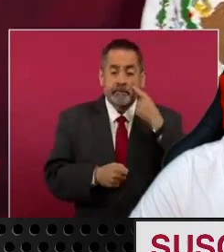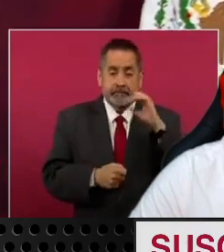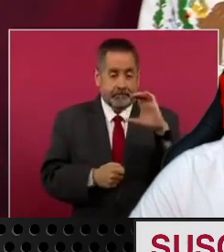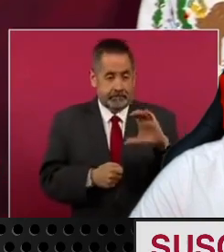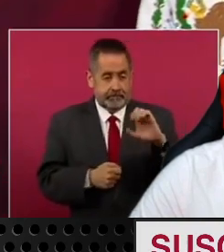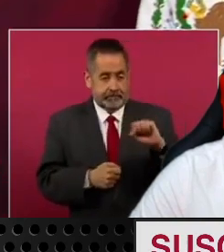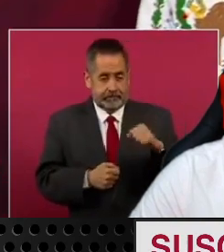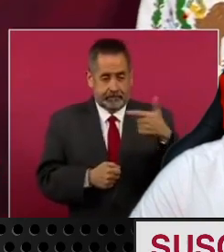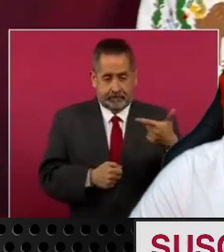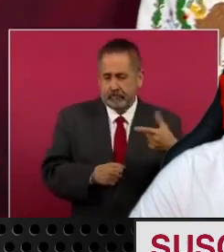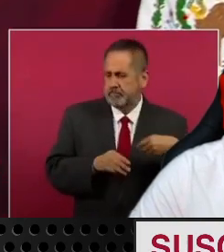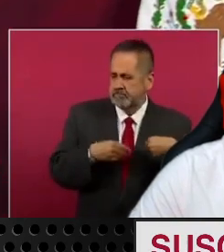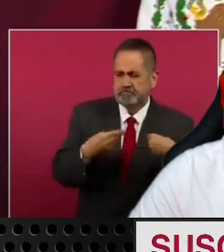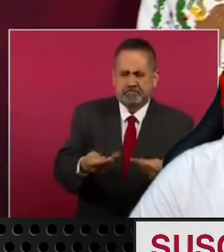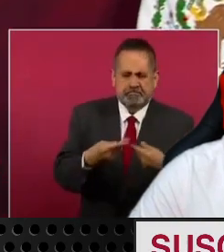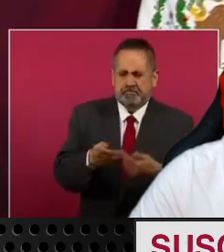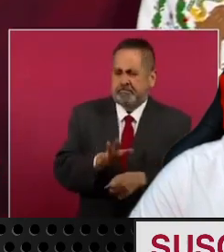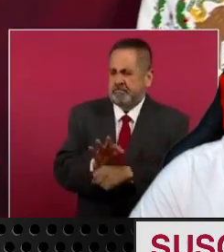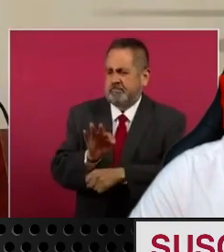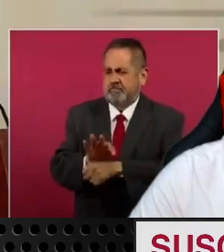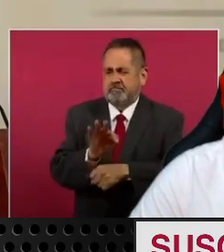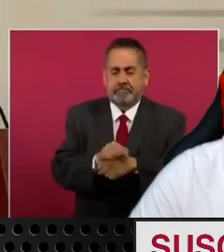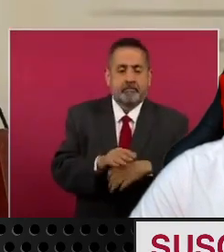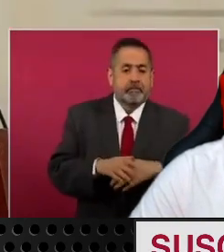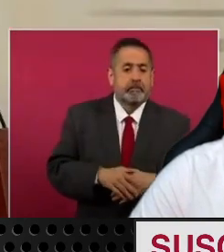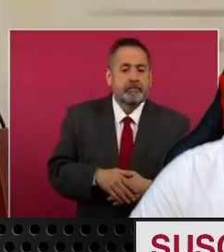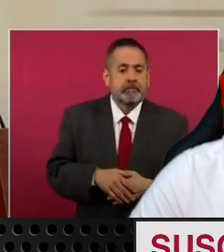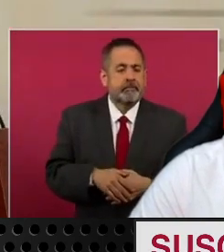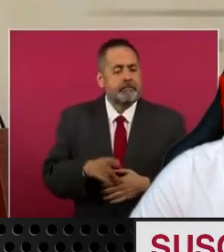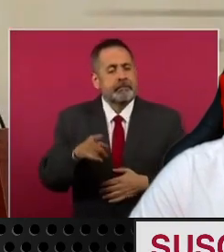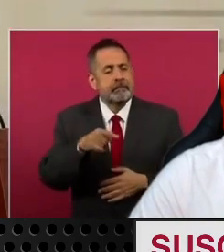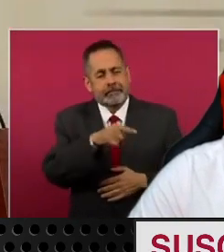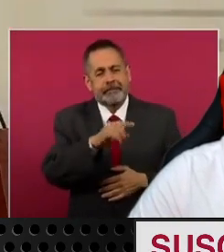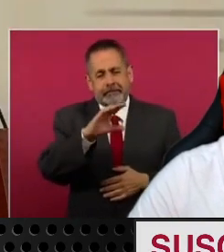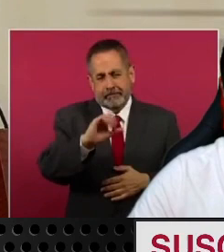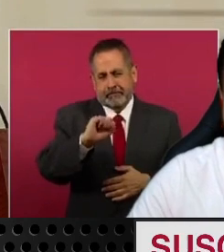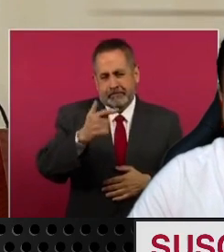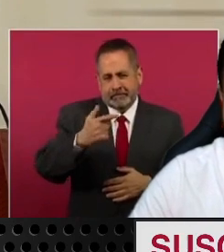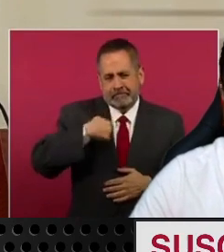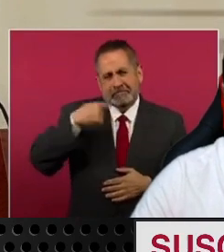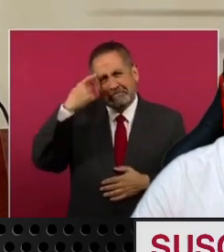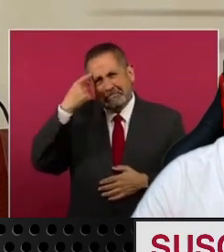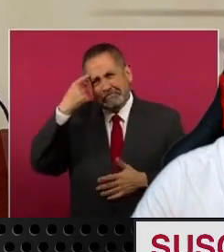les da todo y se le hace fácil